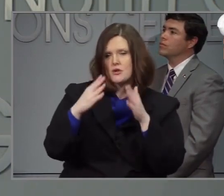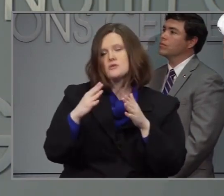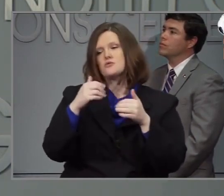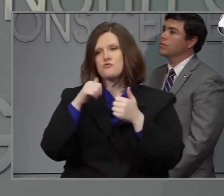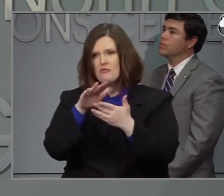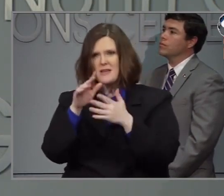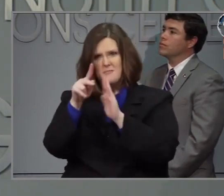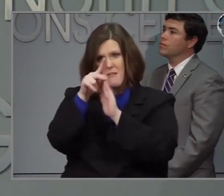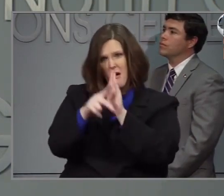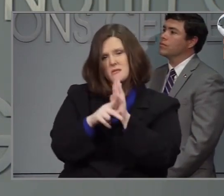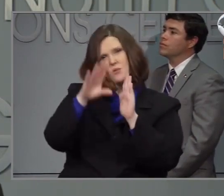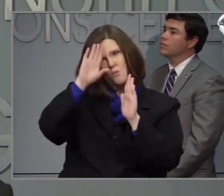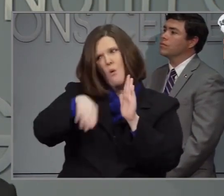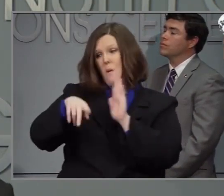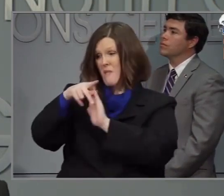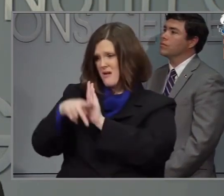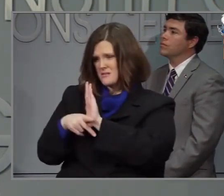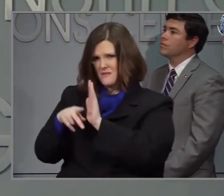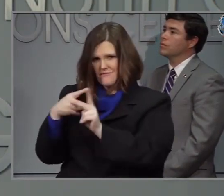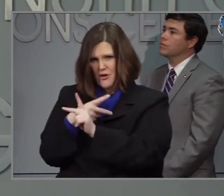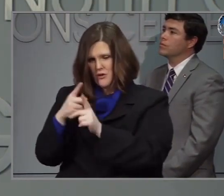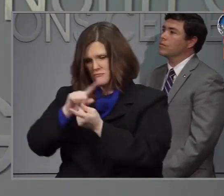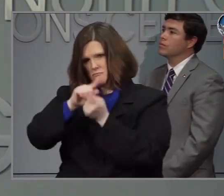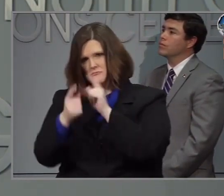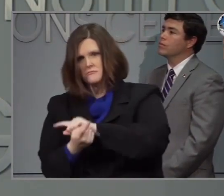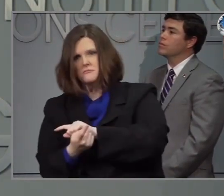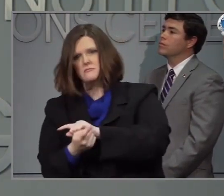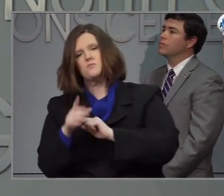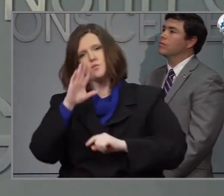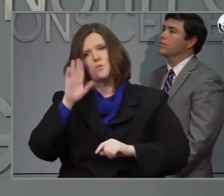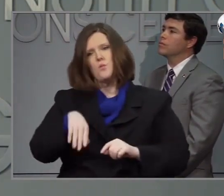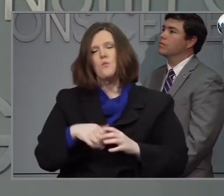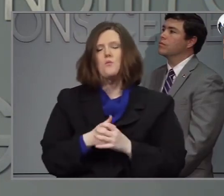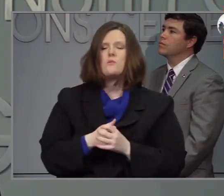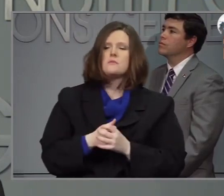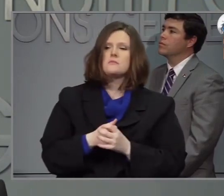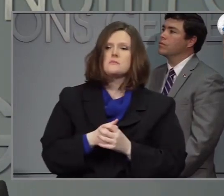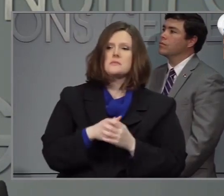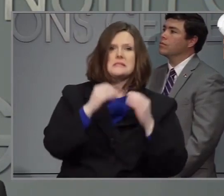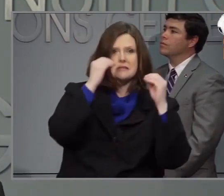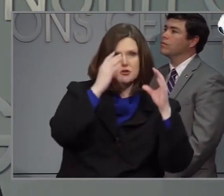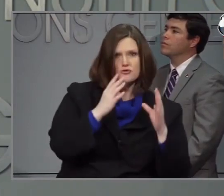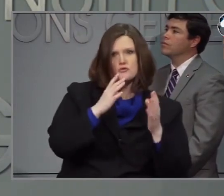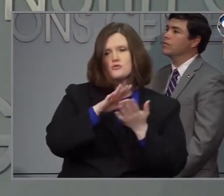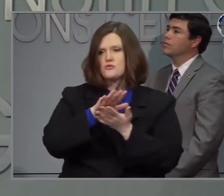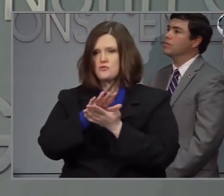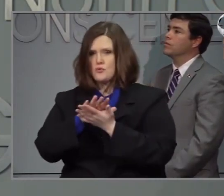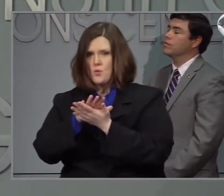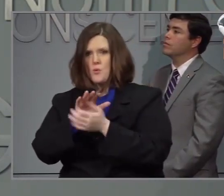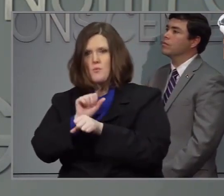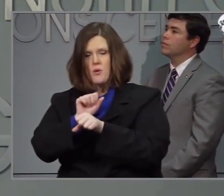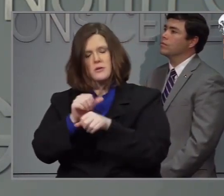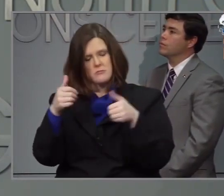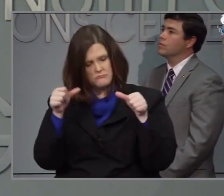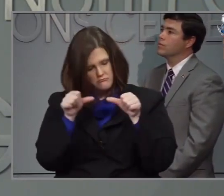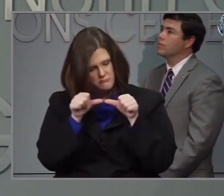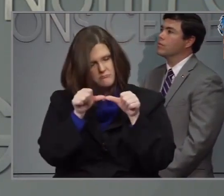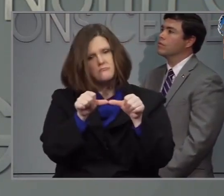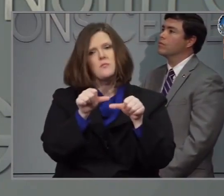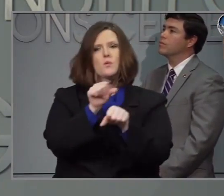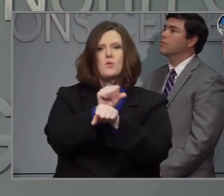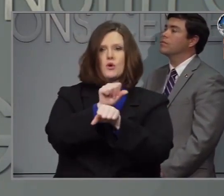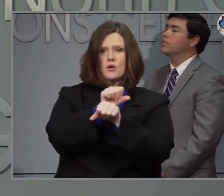también para poder lidiar con cosas que inevitablemente van a salir a la luz otras guías que se habían dado los maestros y empleados